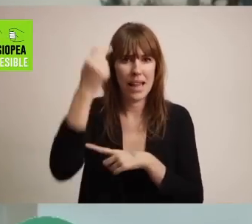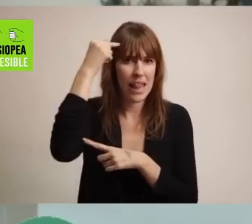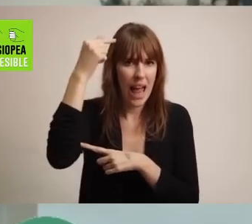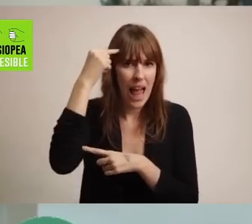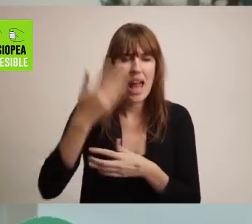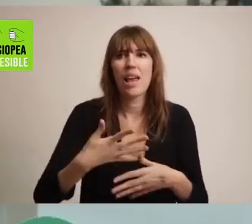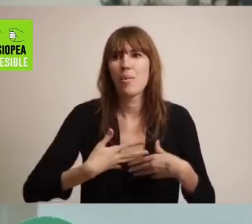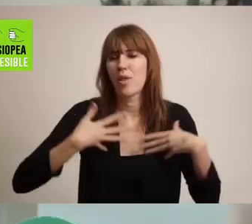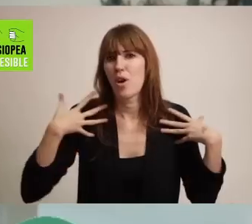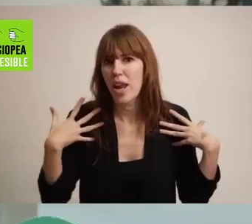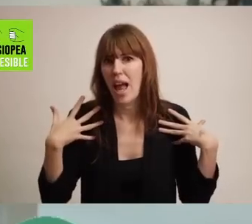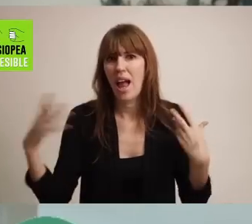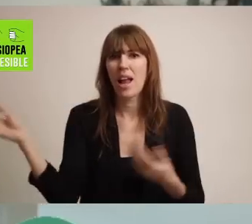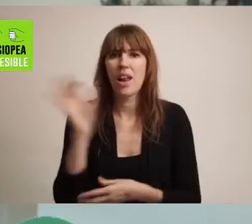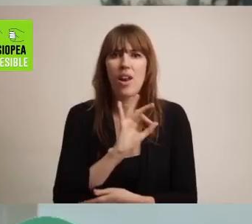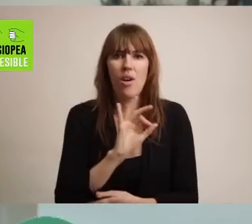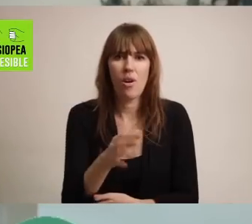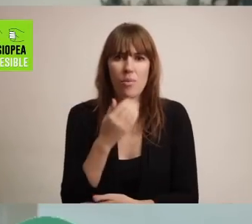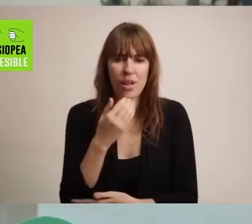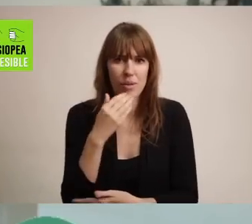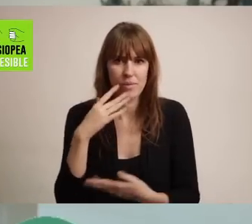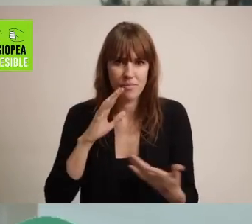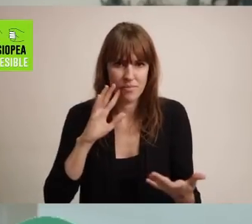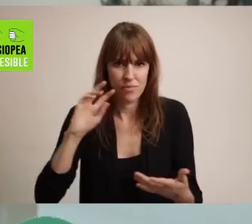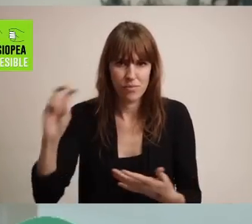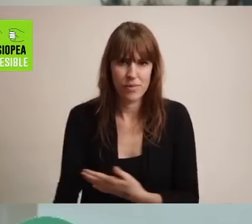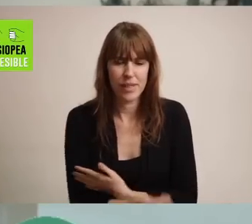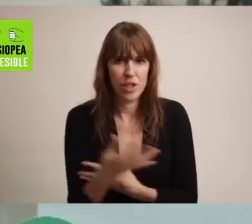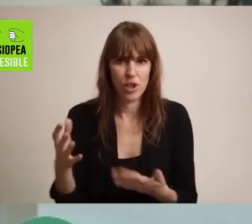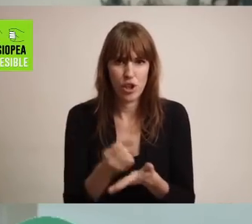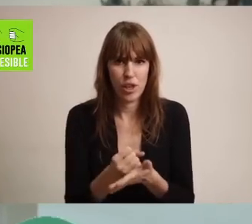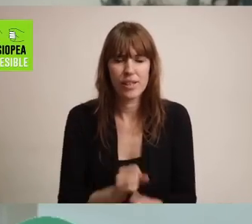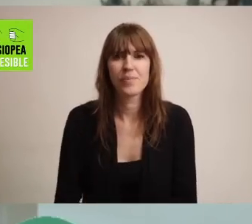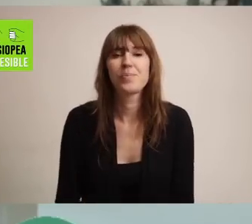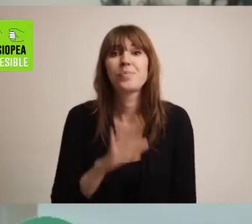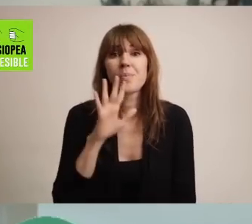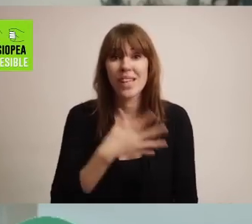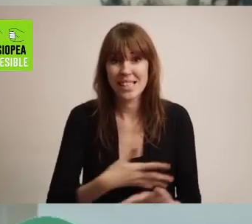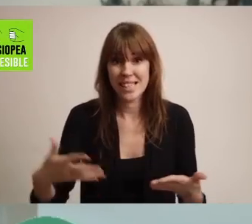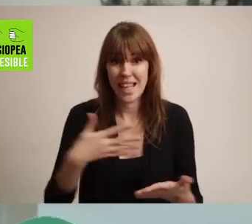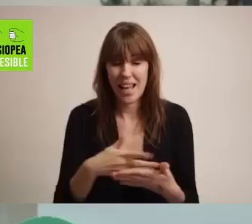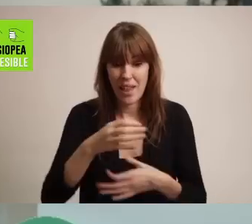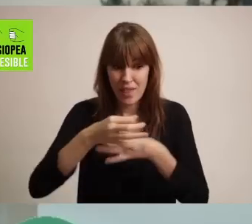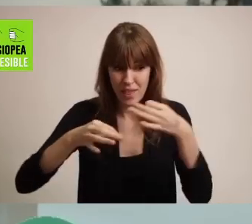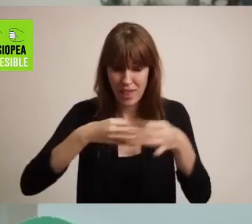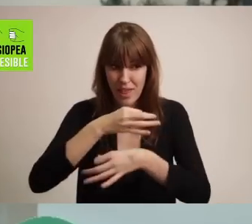emocional o, lógicamente, física. De manera que en la sangre y en nuestras